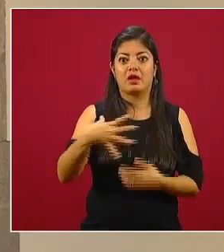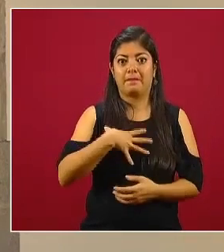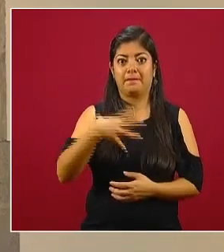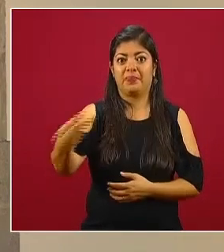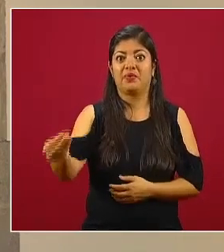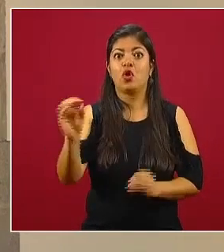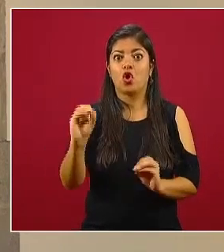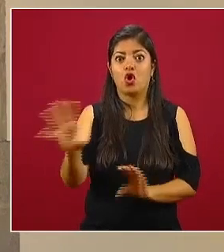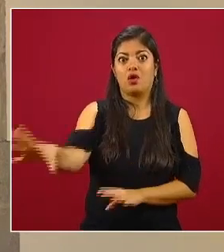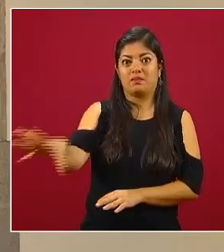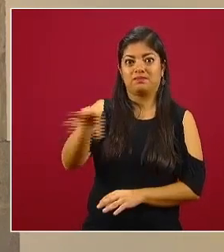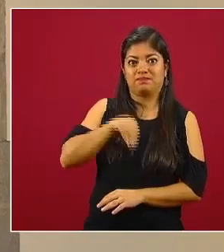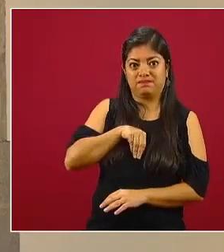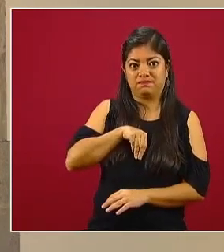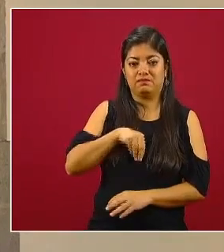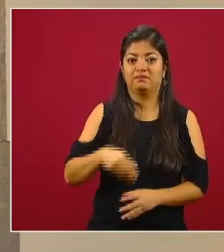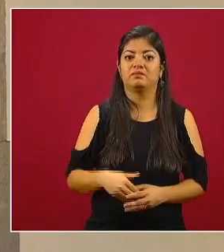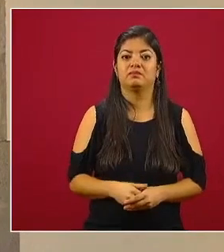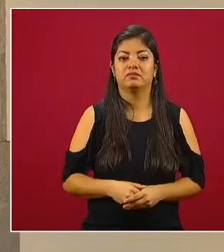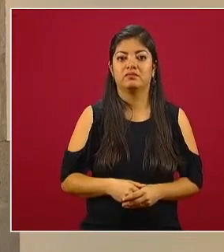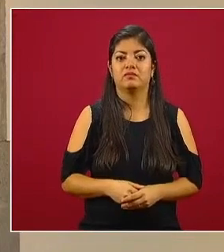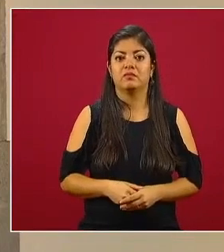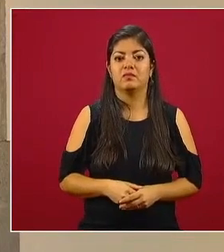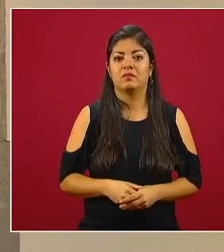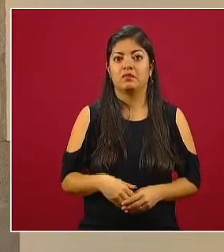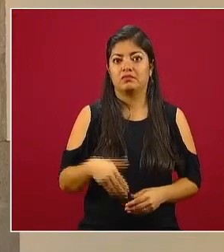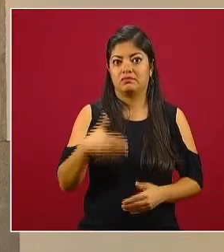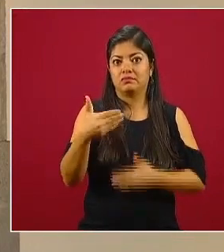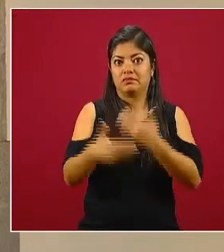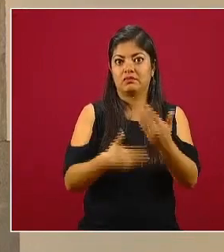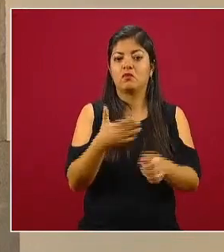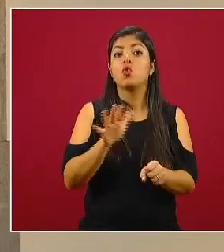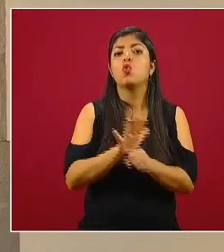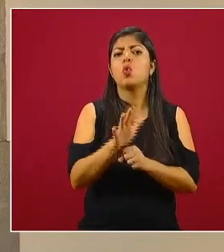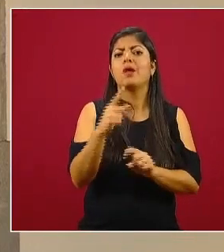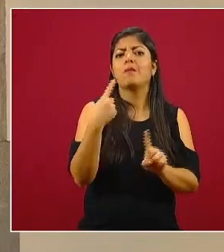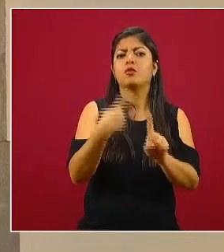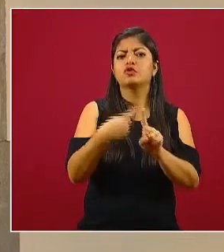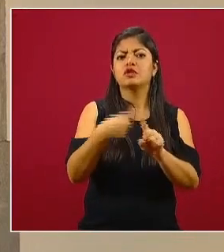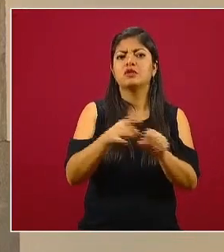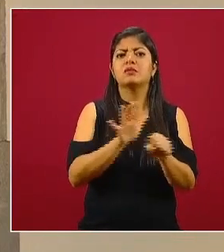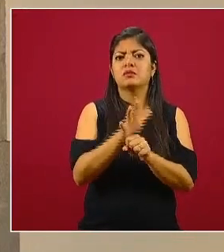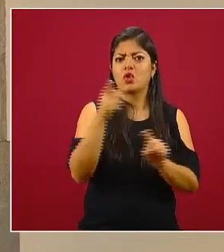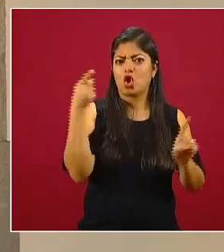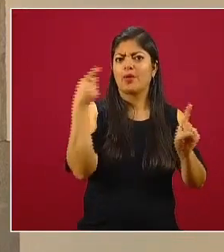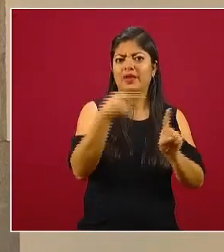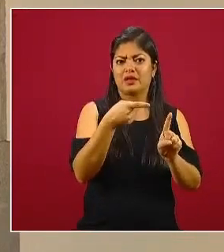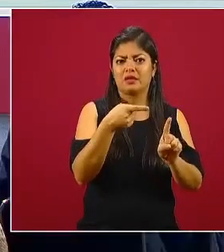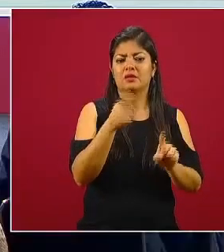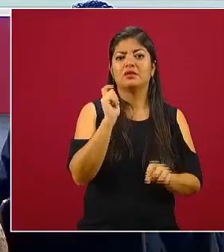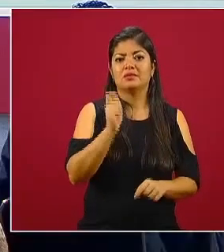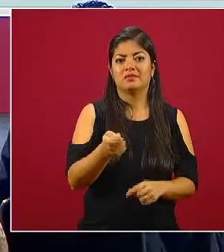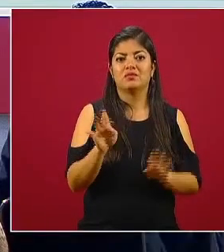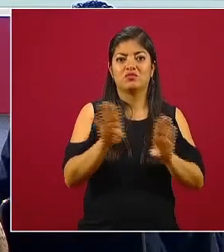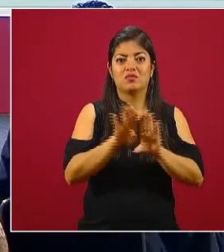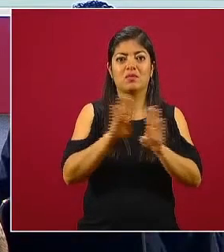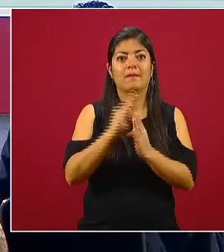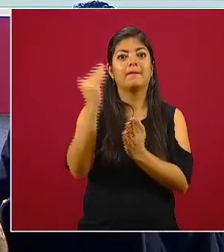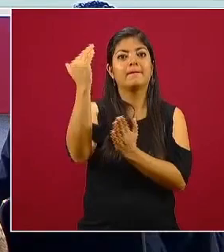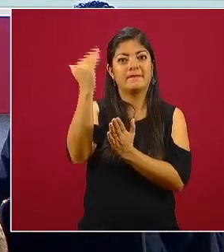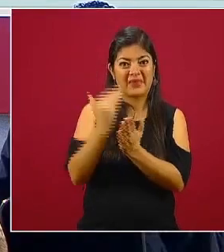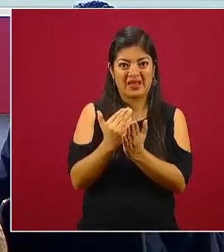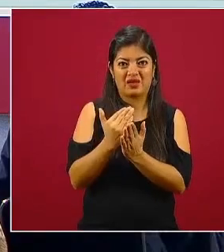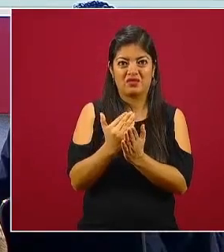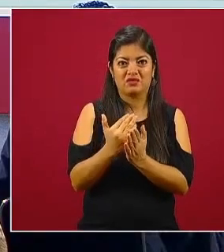ser contagiadas. Y la consecuencia positiva, que es el objetivo buscado, ha sido la reducción de